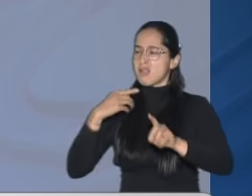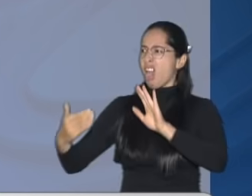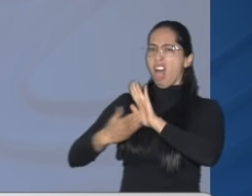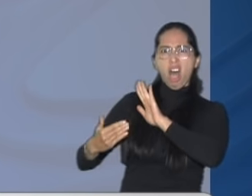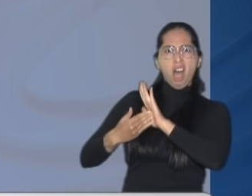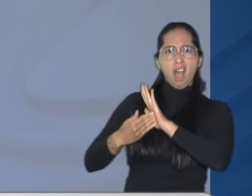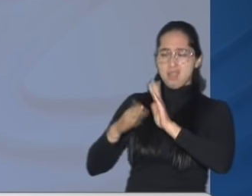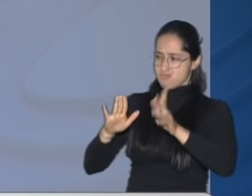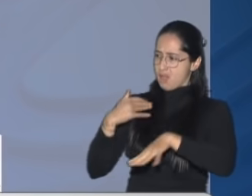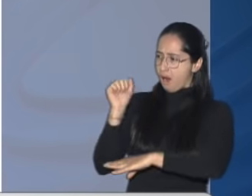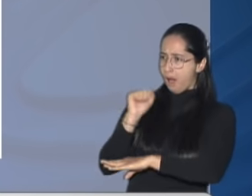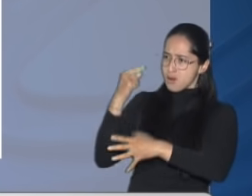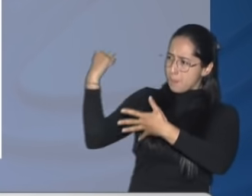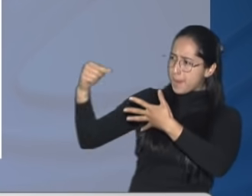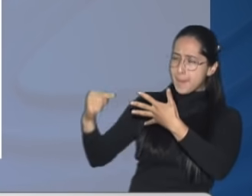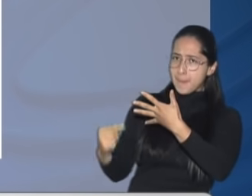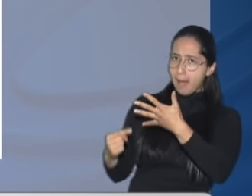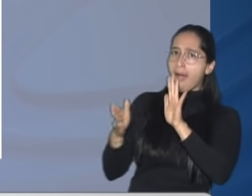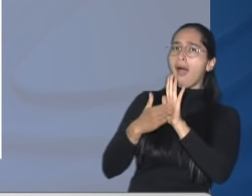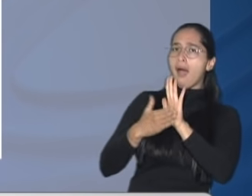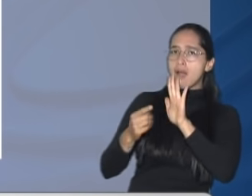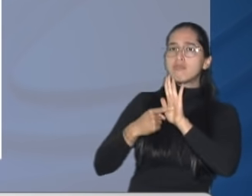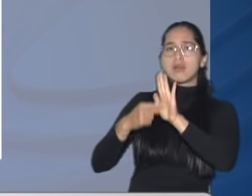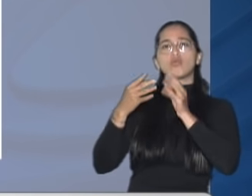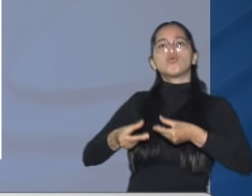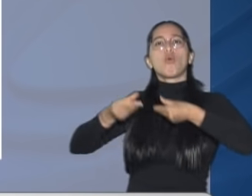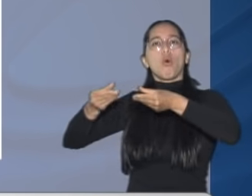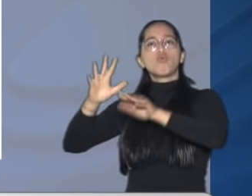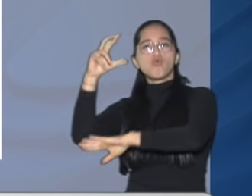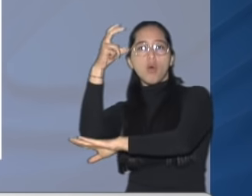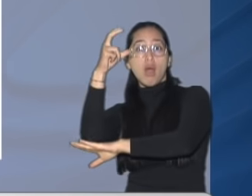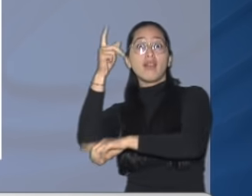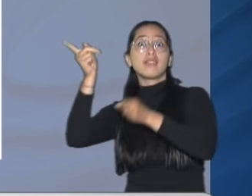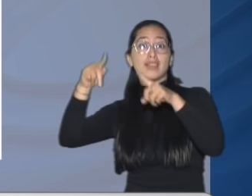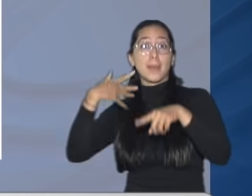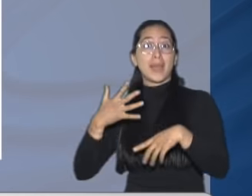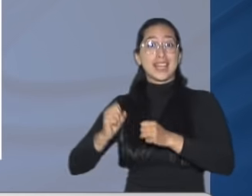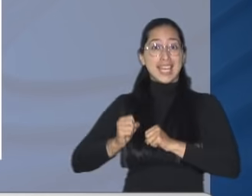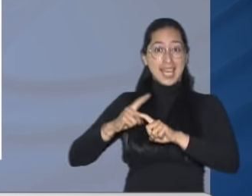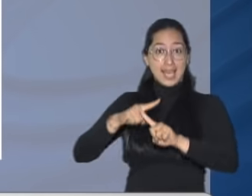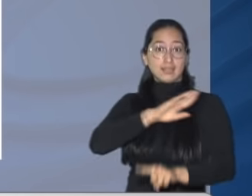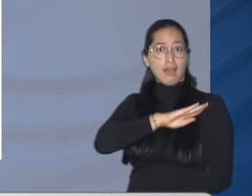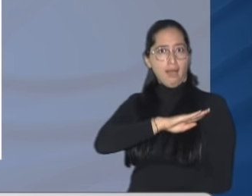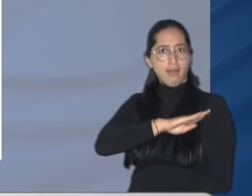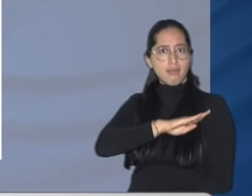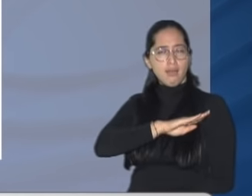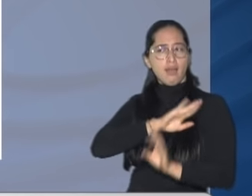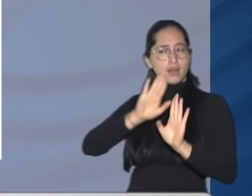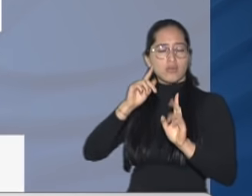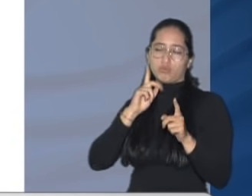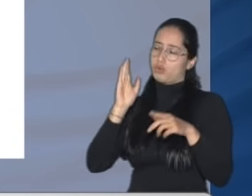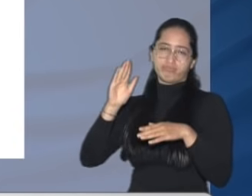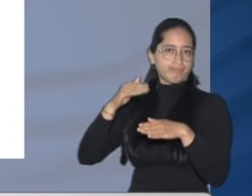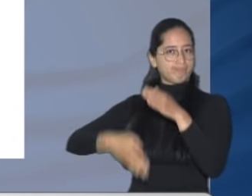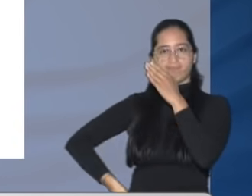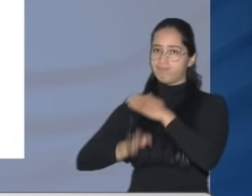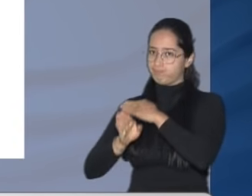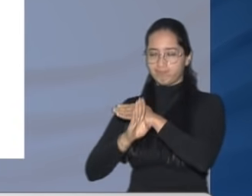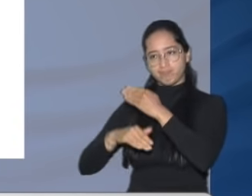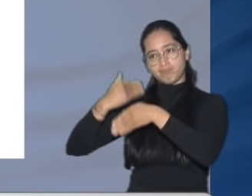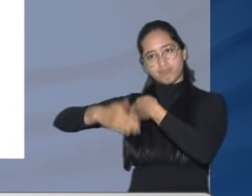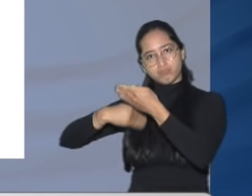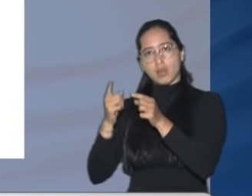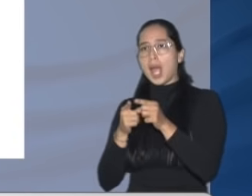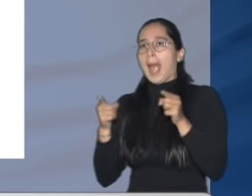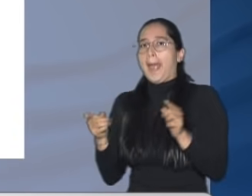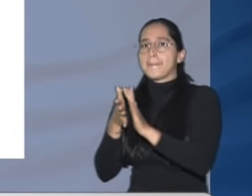la Fiscalía General de la Nación y, según el exmandatario, lo que se va a hacer ahora es ampliar esa demanda. Pide el actuar